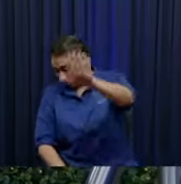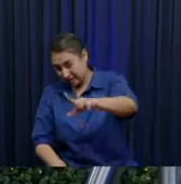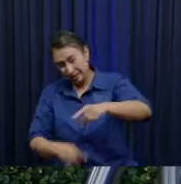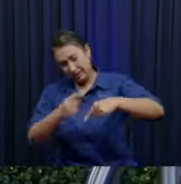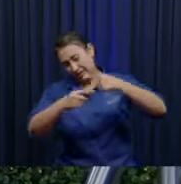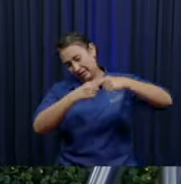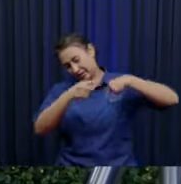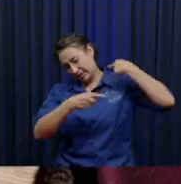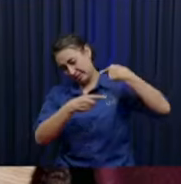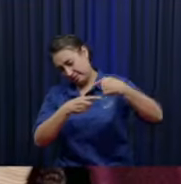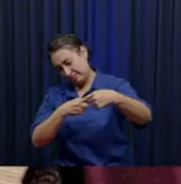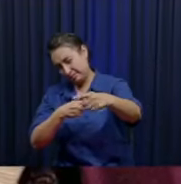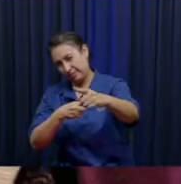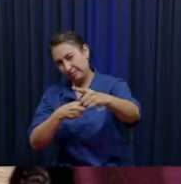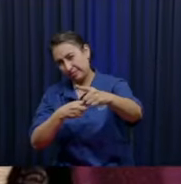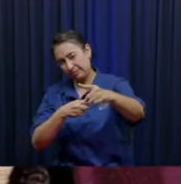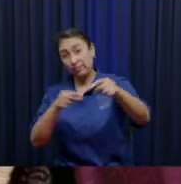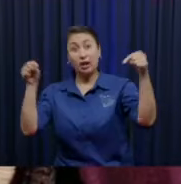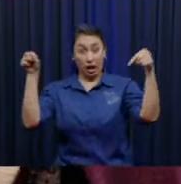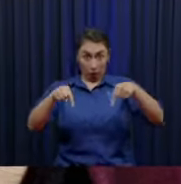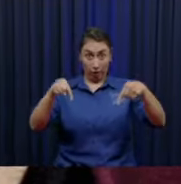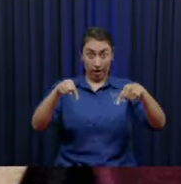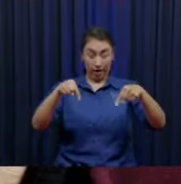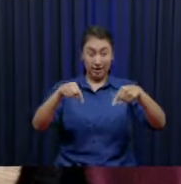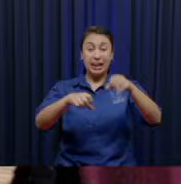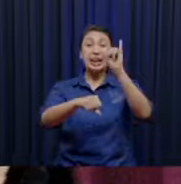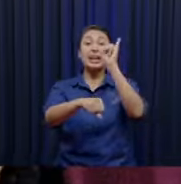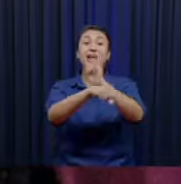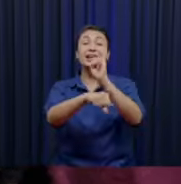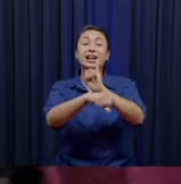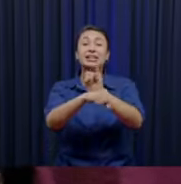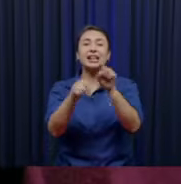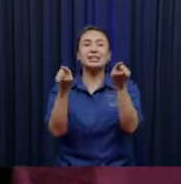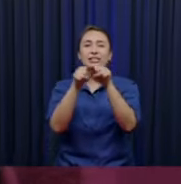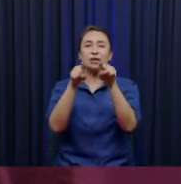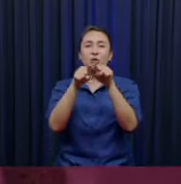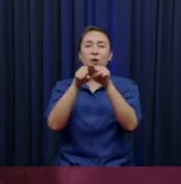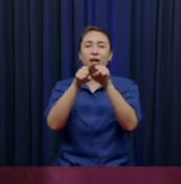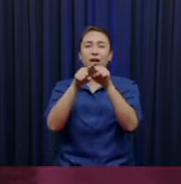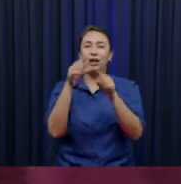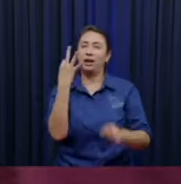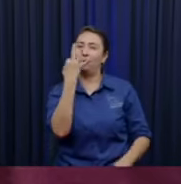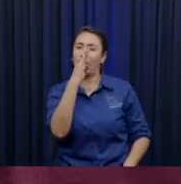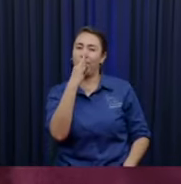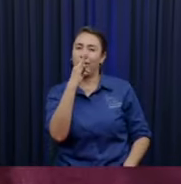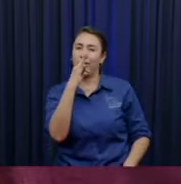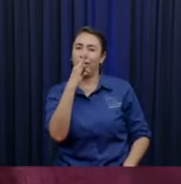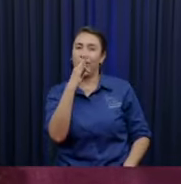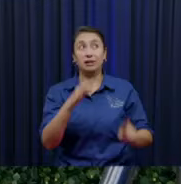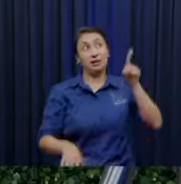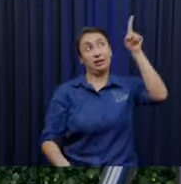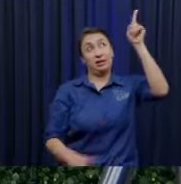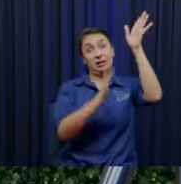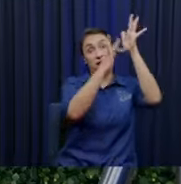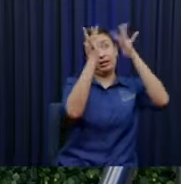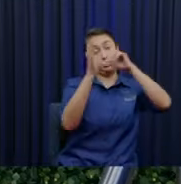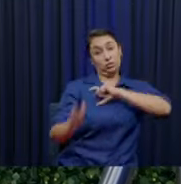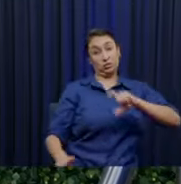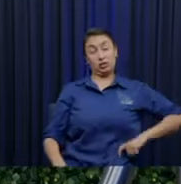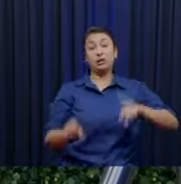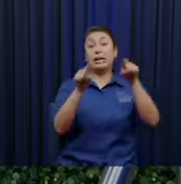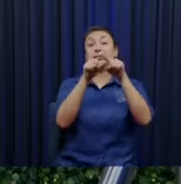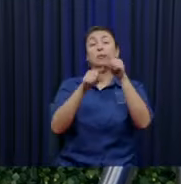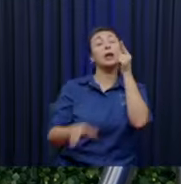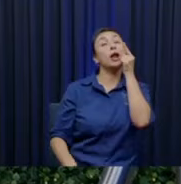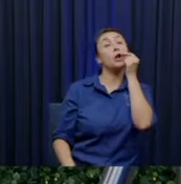El postrer Adán, ¿quién es? Él no fue engañado. ¿Quién fue engañado? La iglesia.